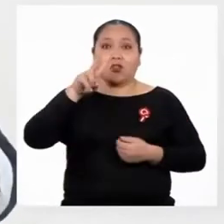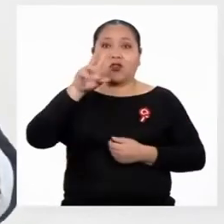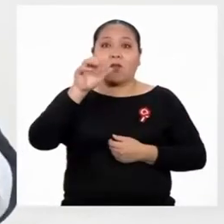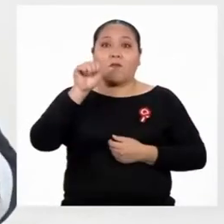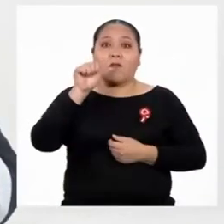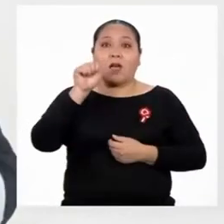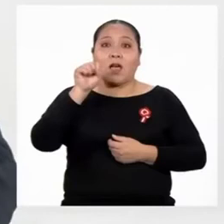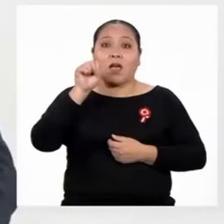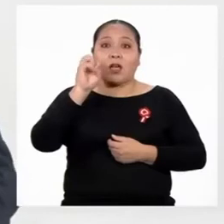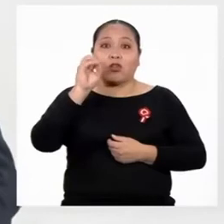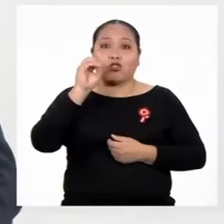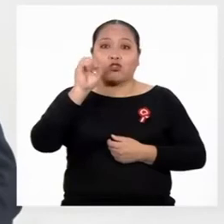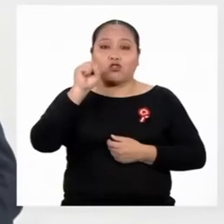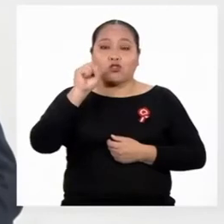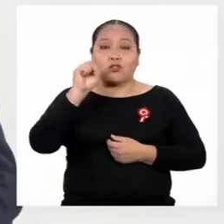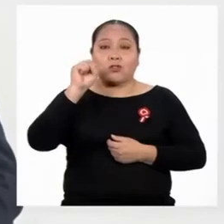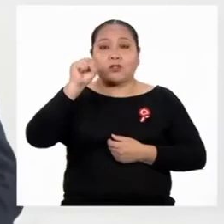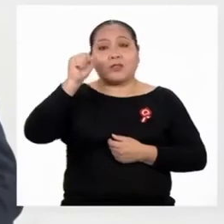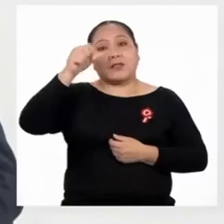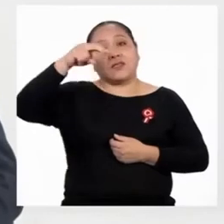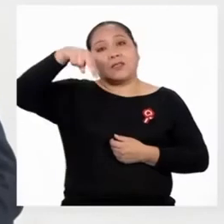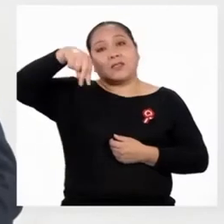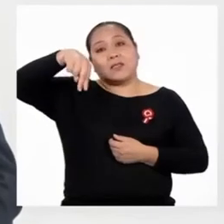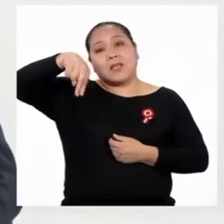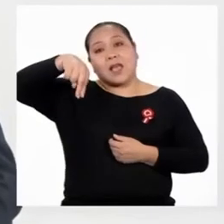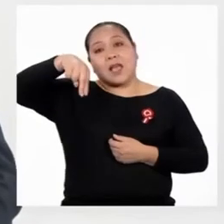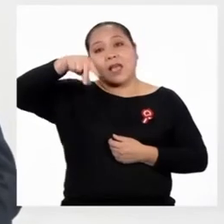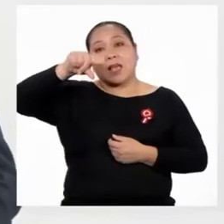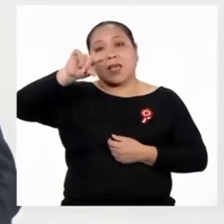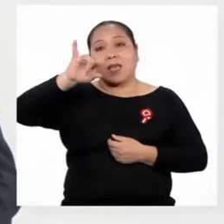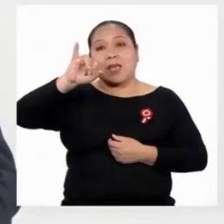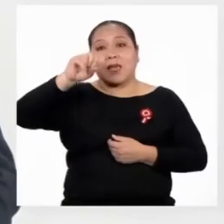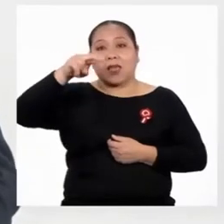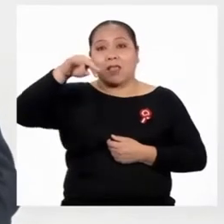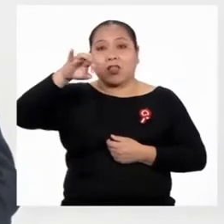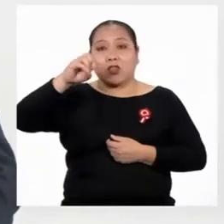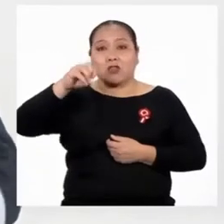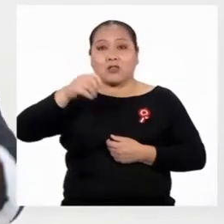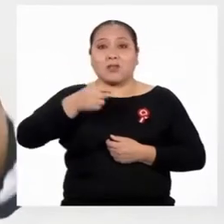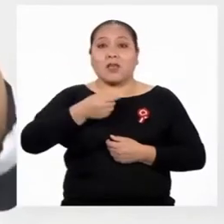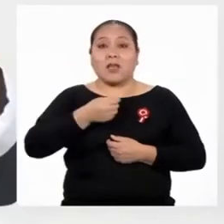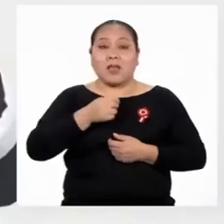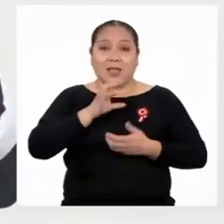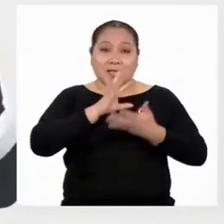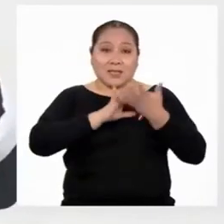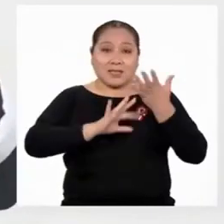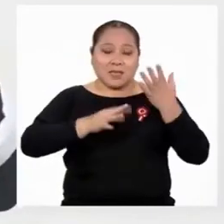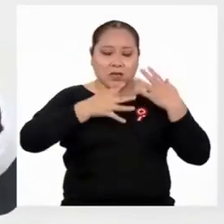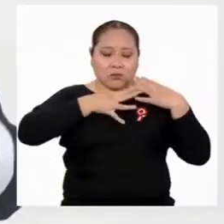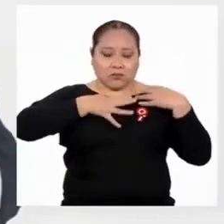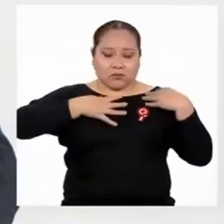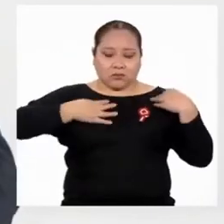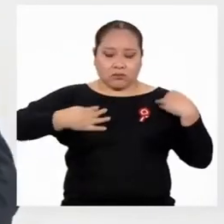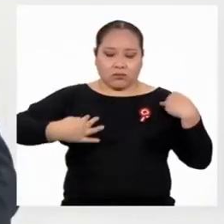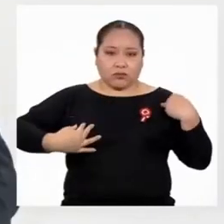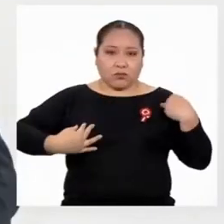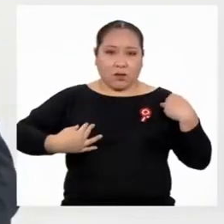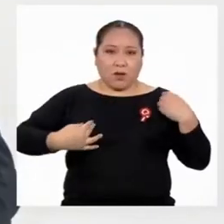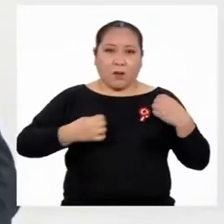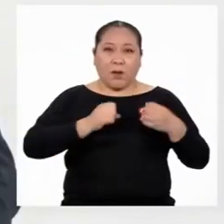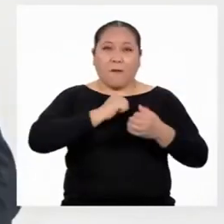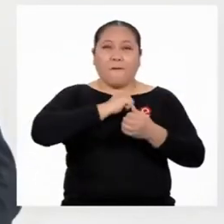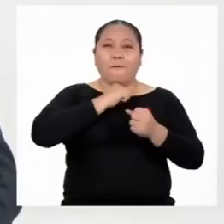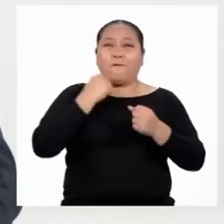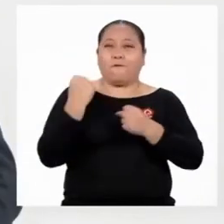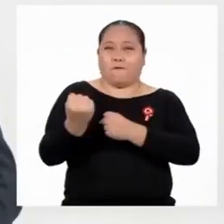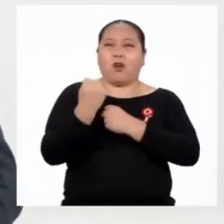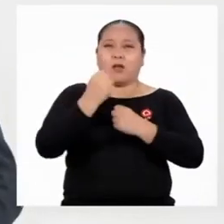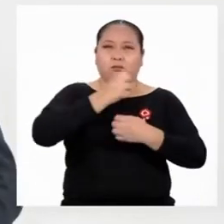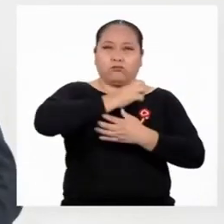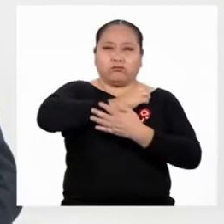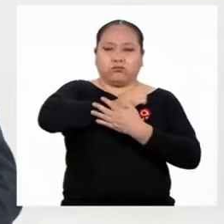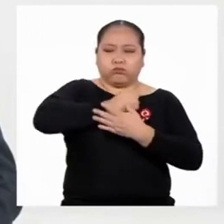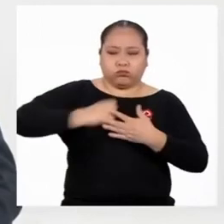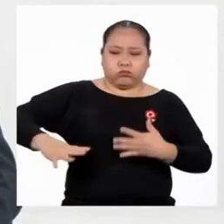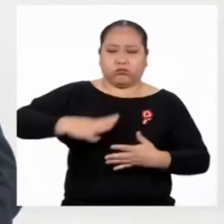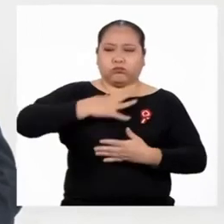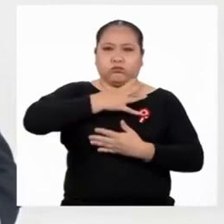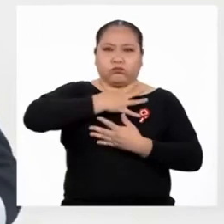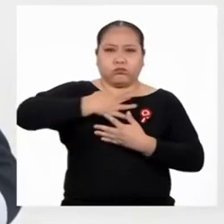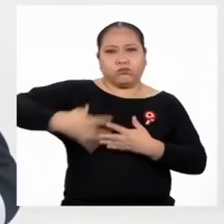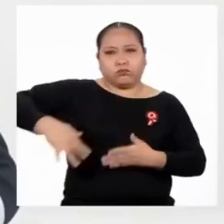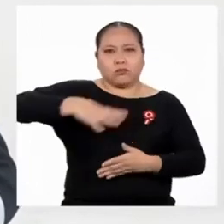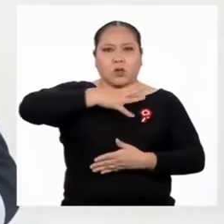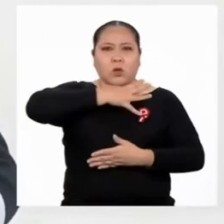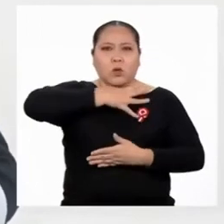una tensión alta, lo que puede dañarlos e incluso provocar derrames cerebrales. Y, aunque no lo